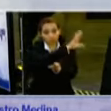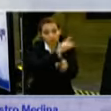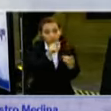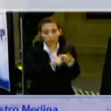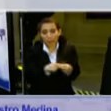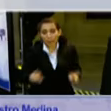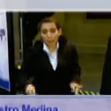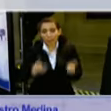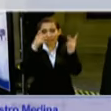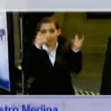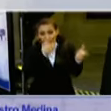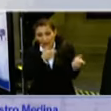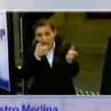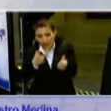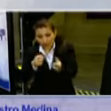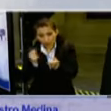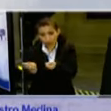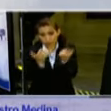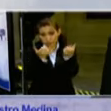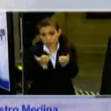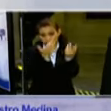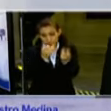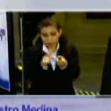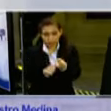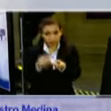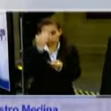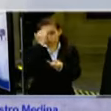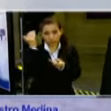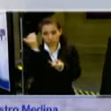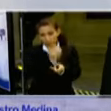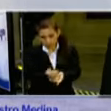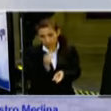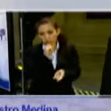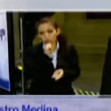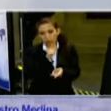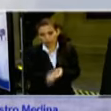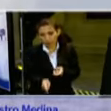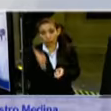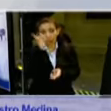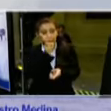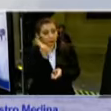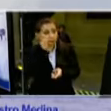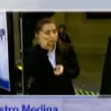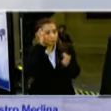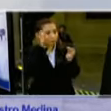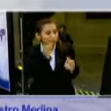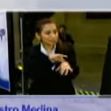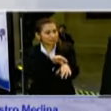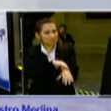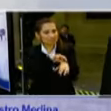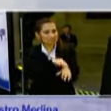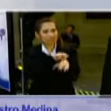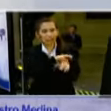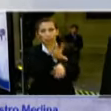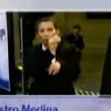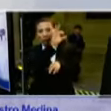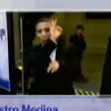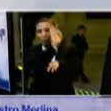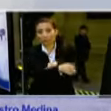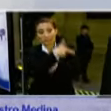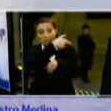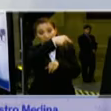del tráfico de armas, es terrible el tráfico de armas y hay evidencia que más o menos más del